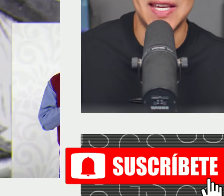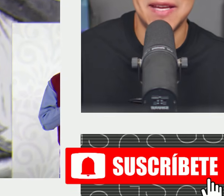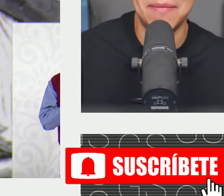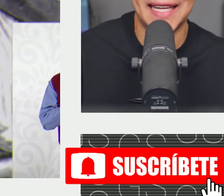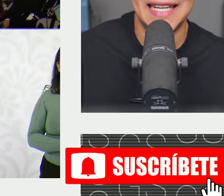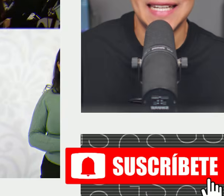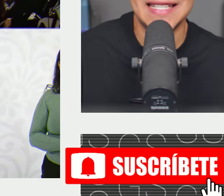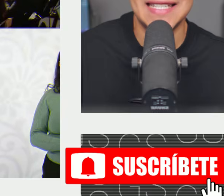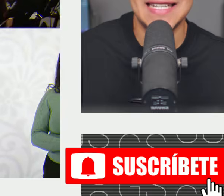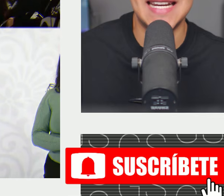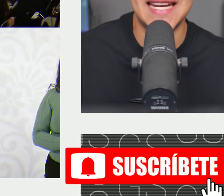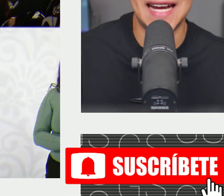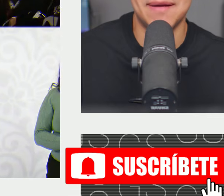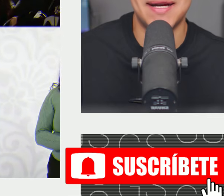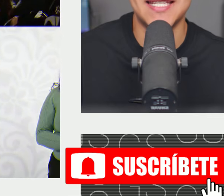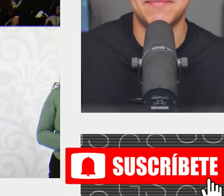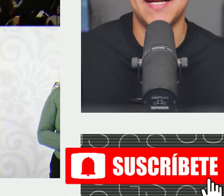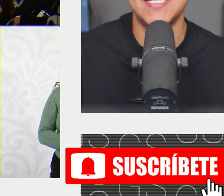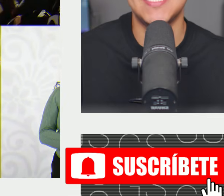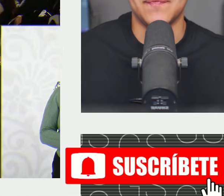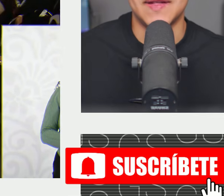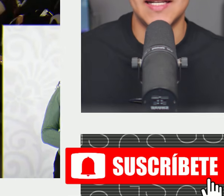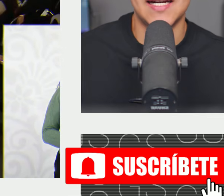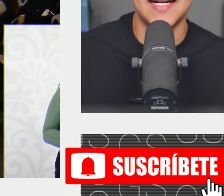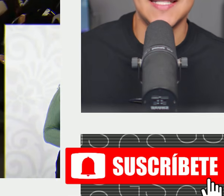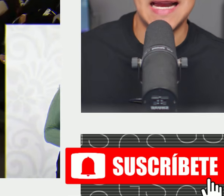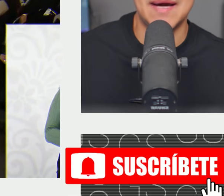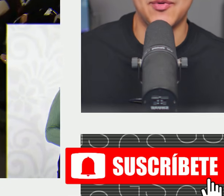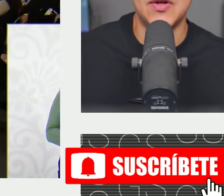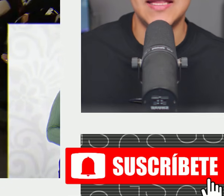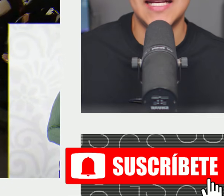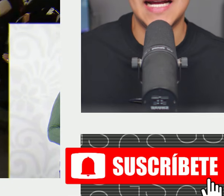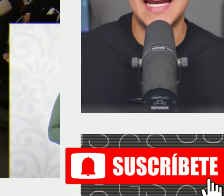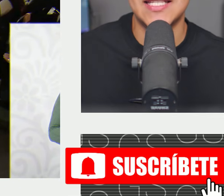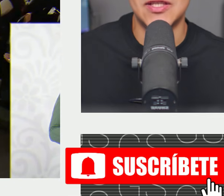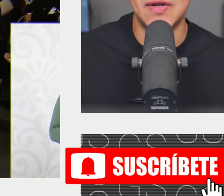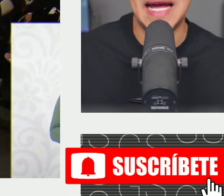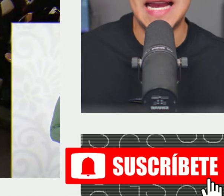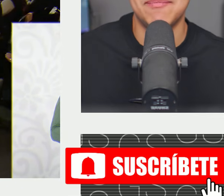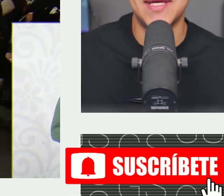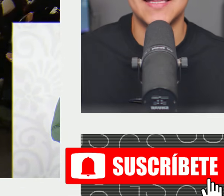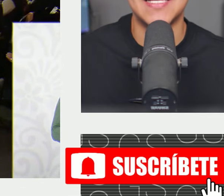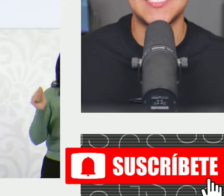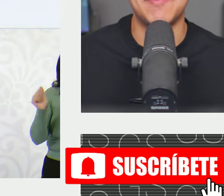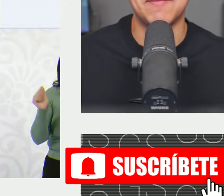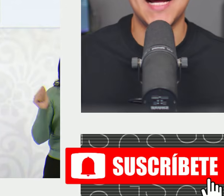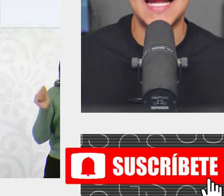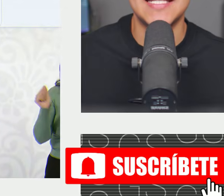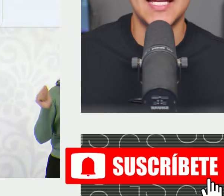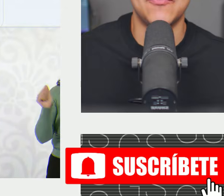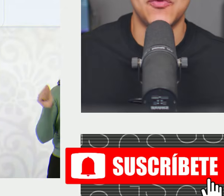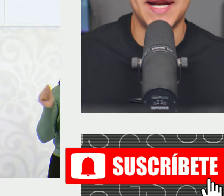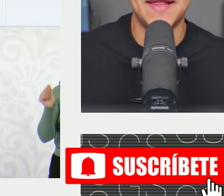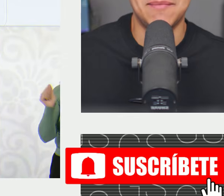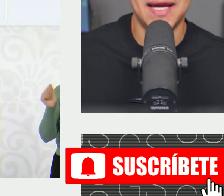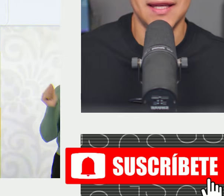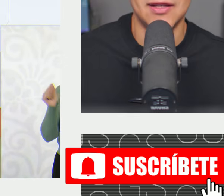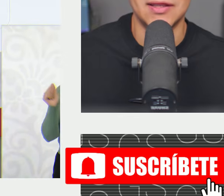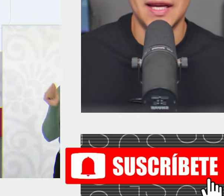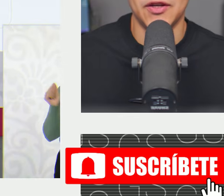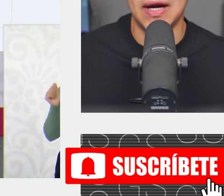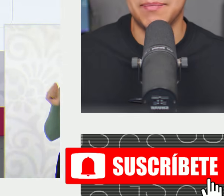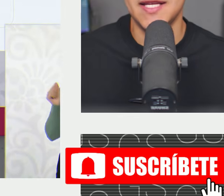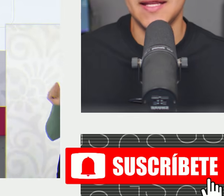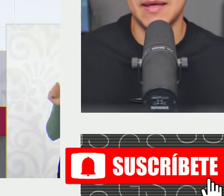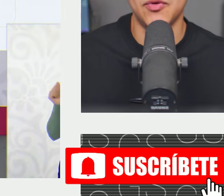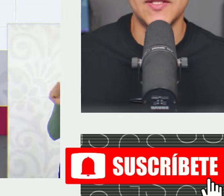2030. Imagínense nada más, el panista quiere regresar a la política nacional mientras permanece fuera de México.